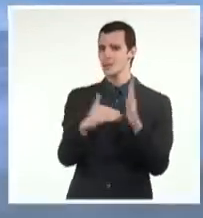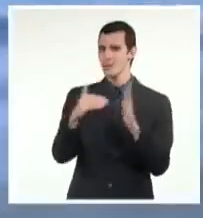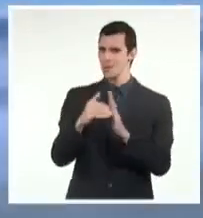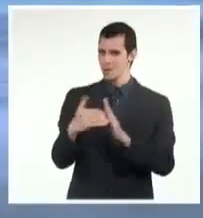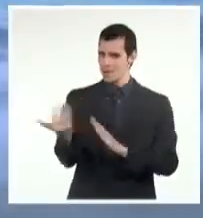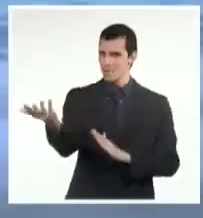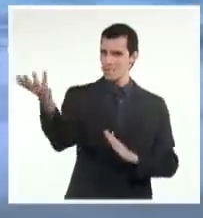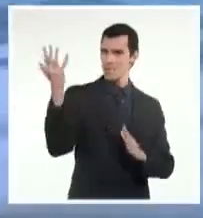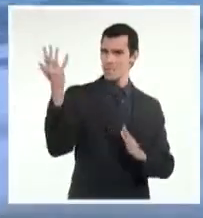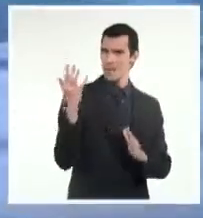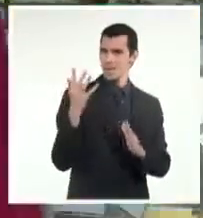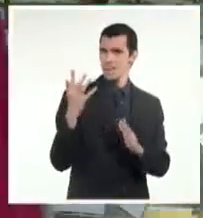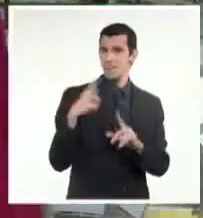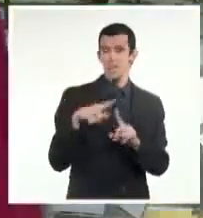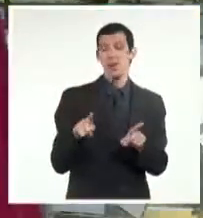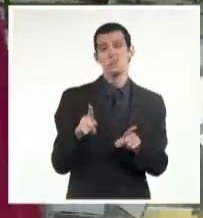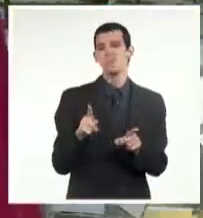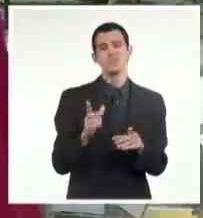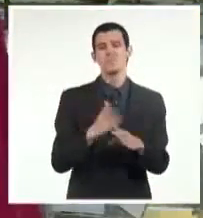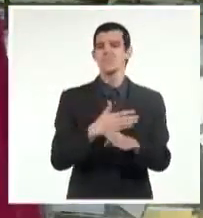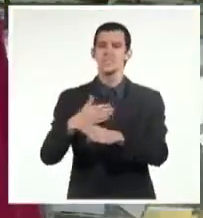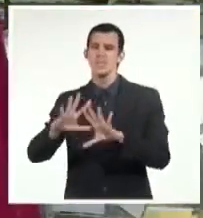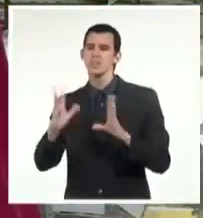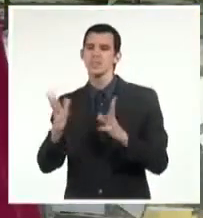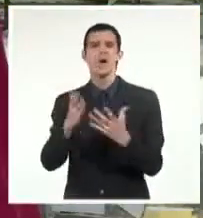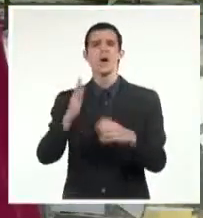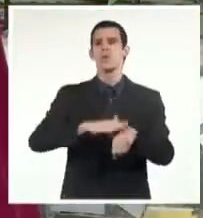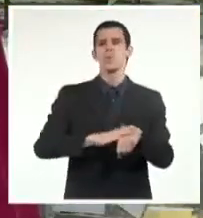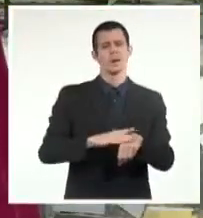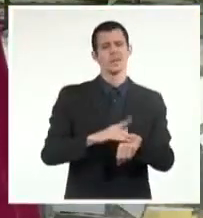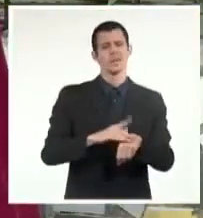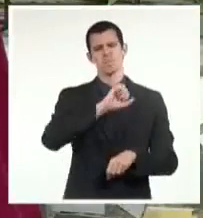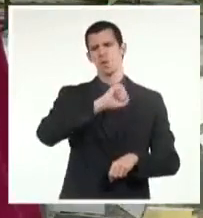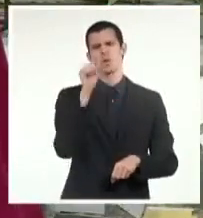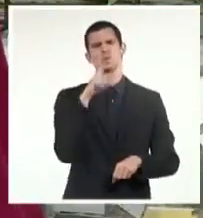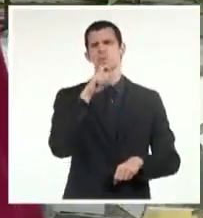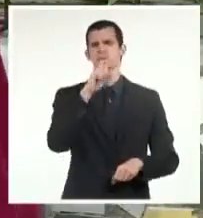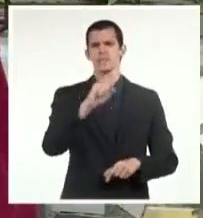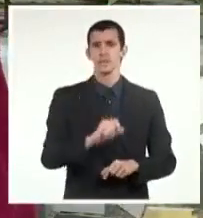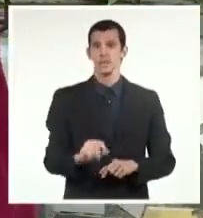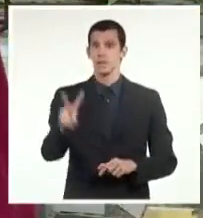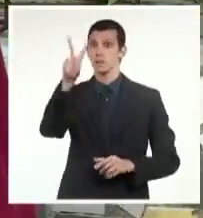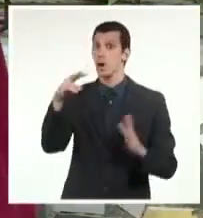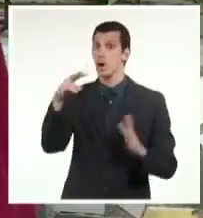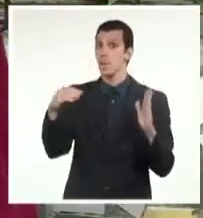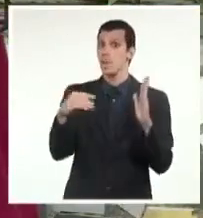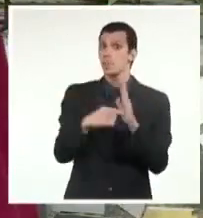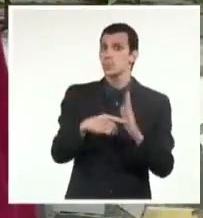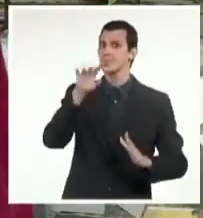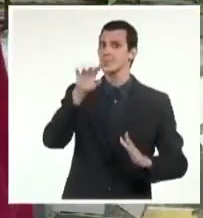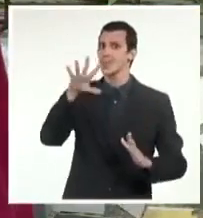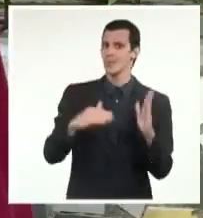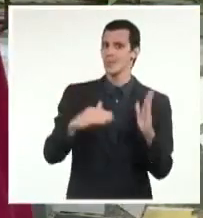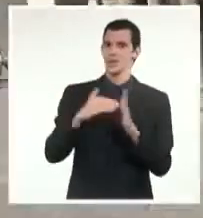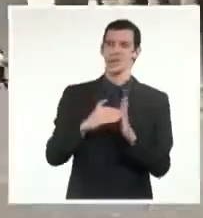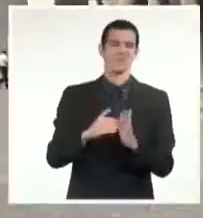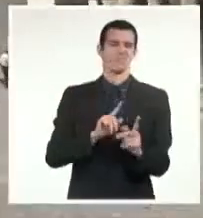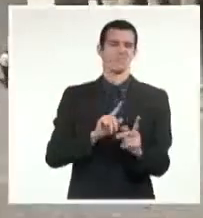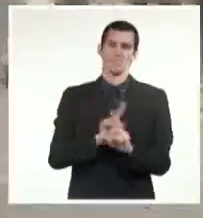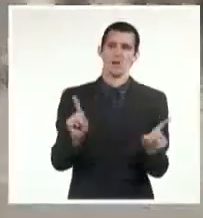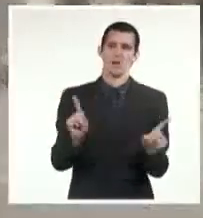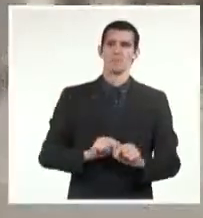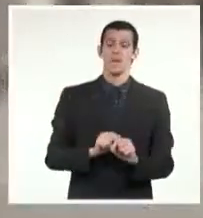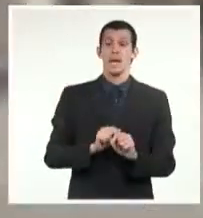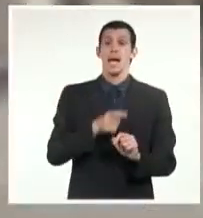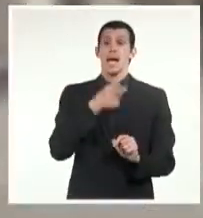no se podrá lograr. No se va a llegar a 2.5 millones porque eso hubiera representado un 69%